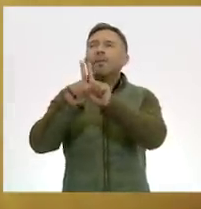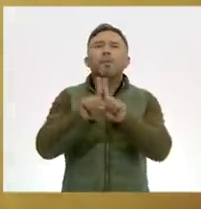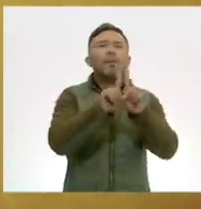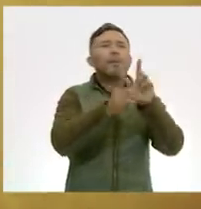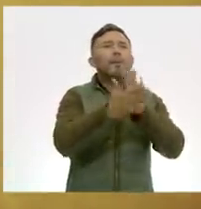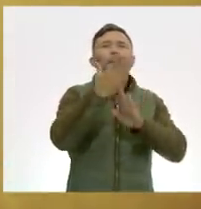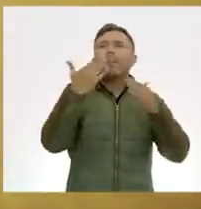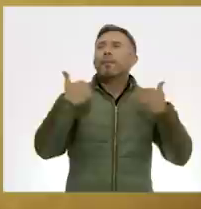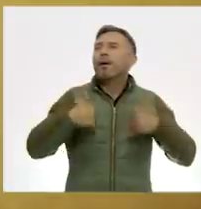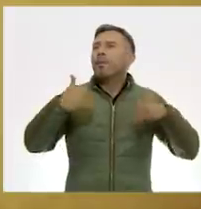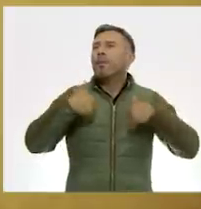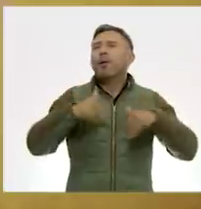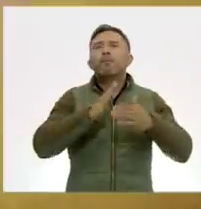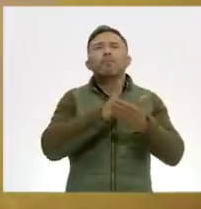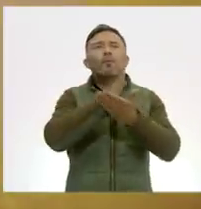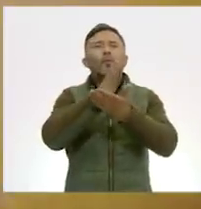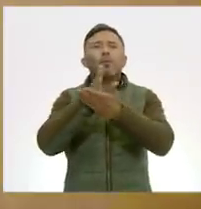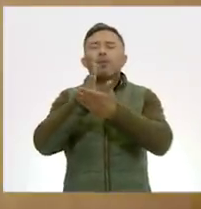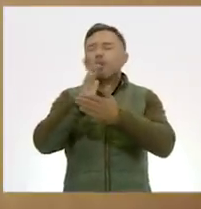top tumulbetaje.